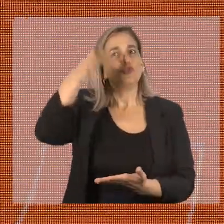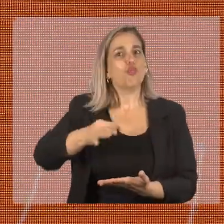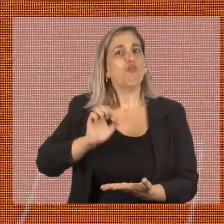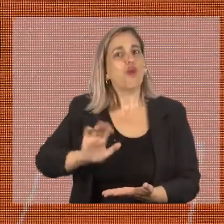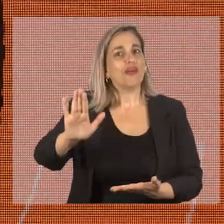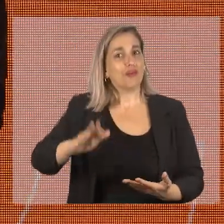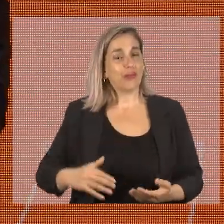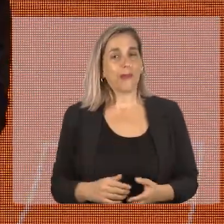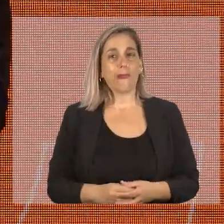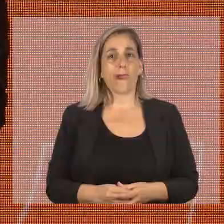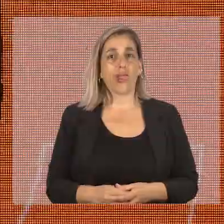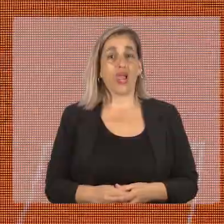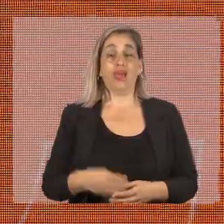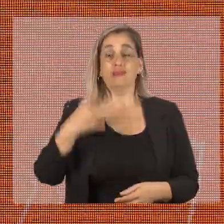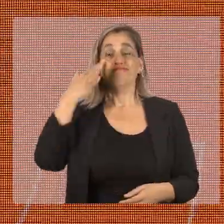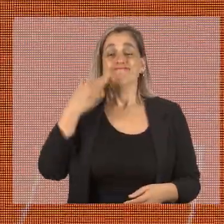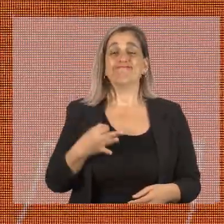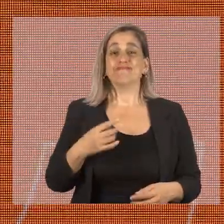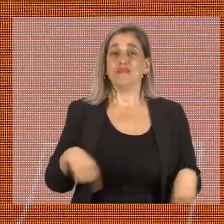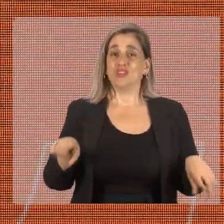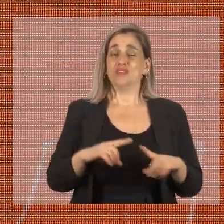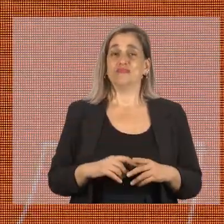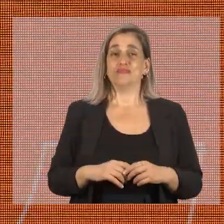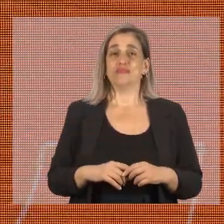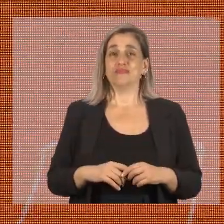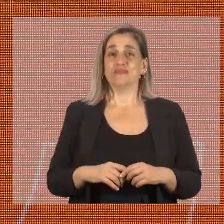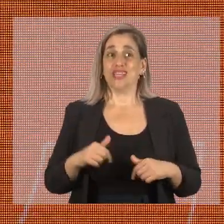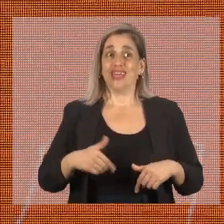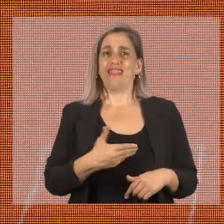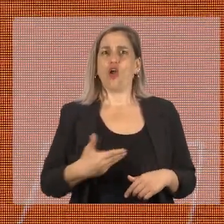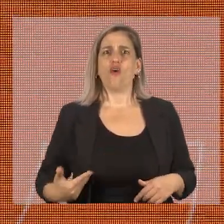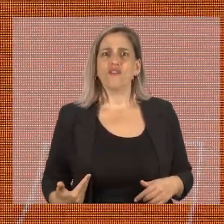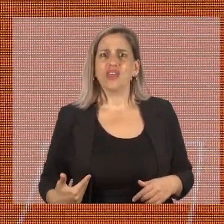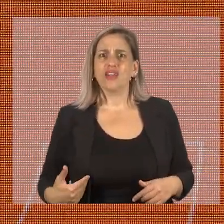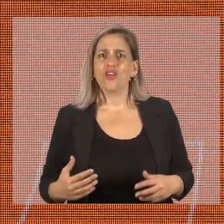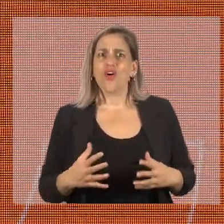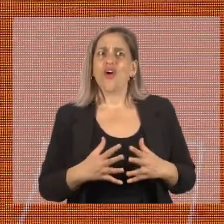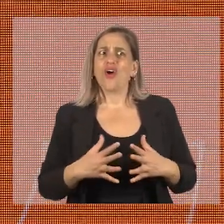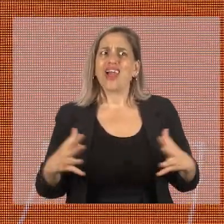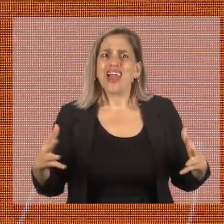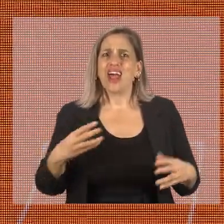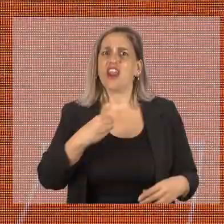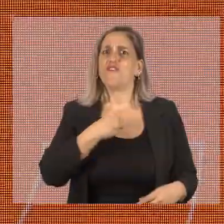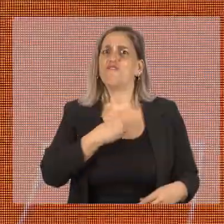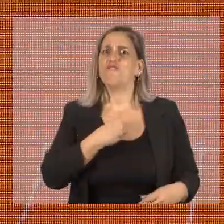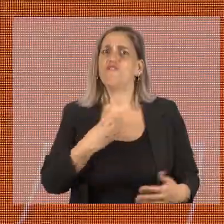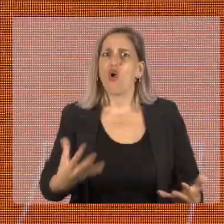pueblo. Y créanme que este gobierno tenía una profunda